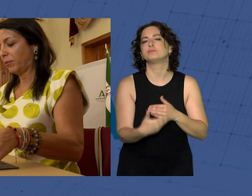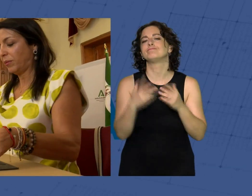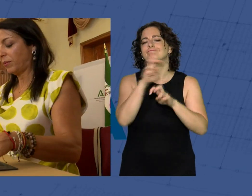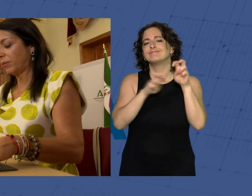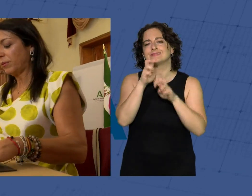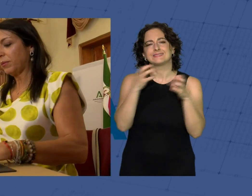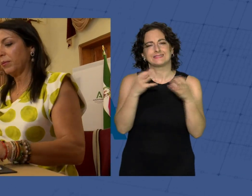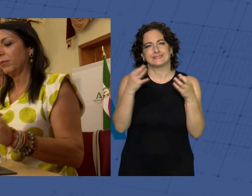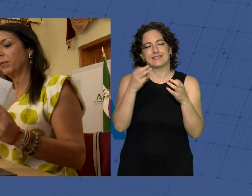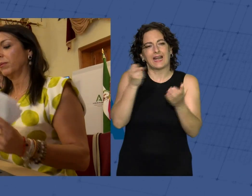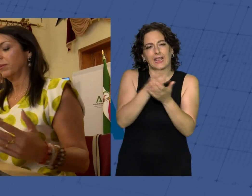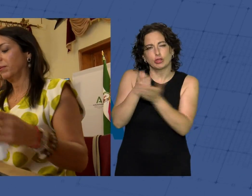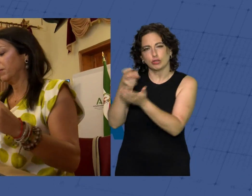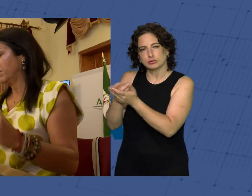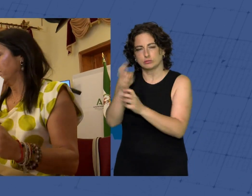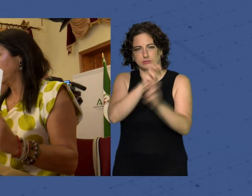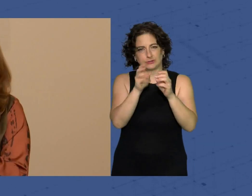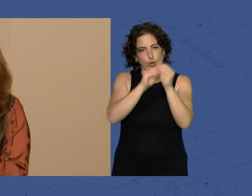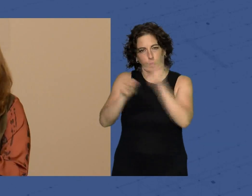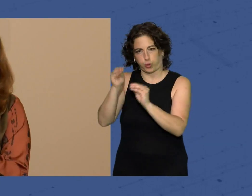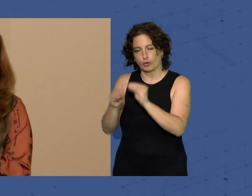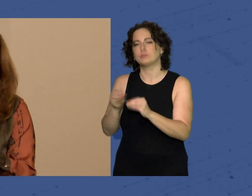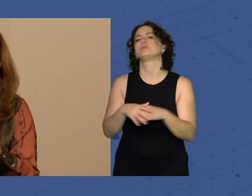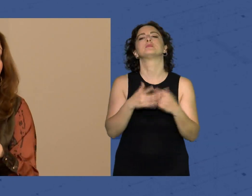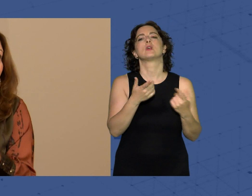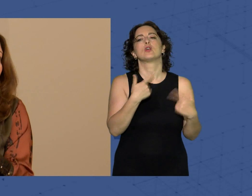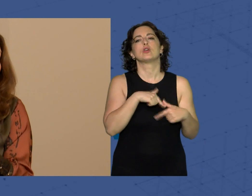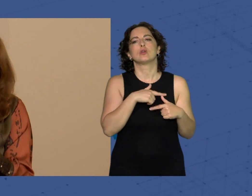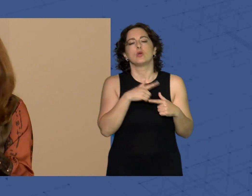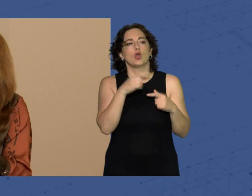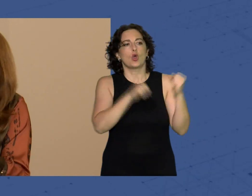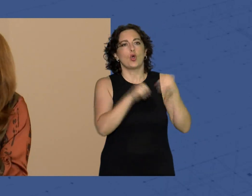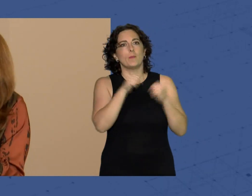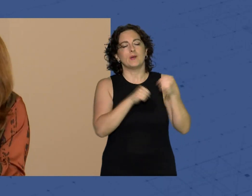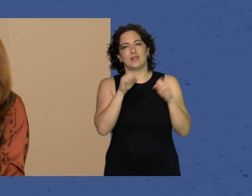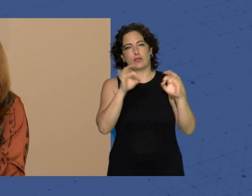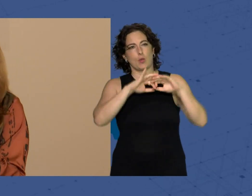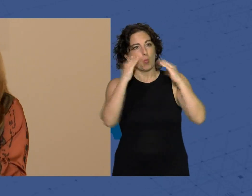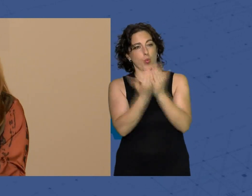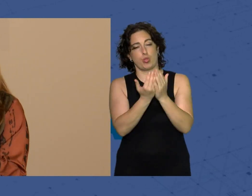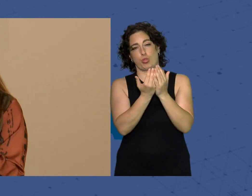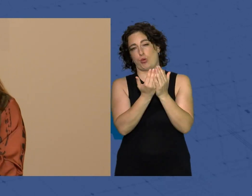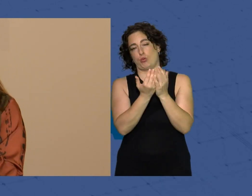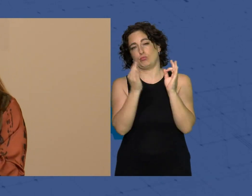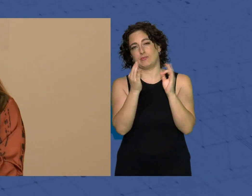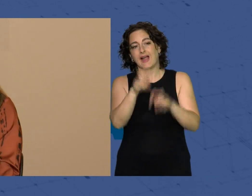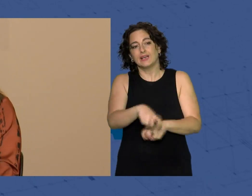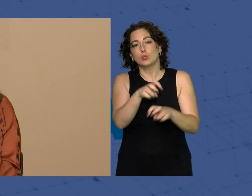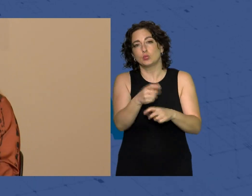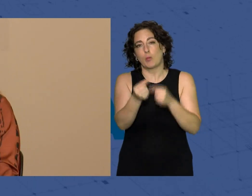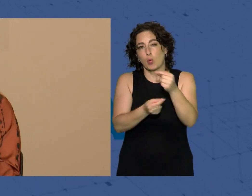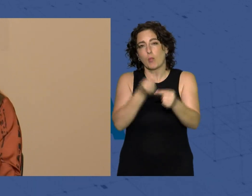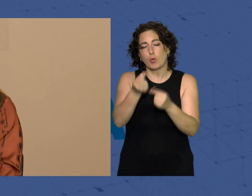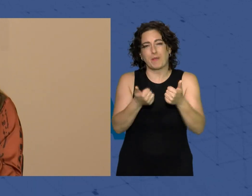soluciones a los retos a los que se enfrenta este sector Nosotros tenemos una competencia en un mundo global donde estamos en una agricultura cada vez más